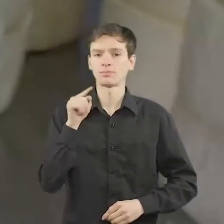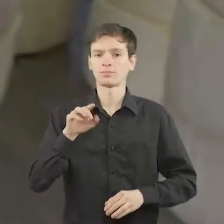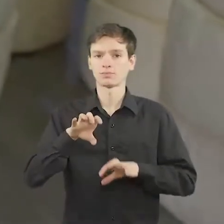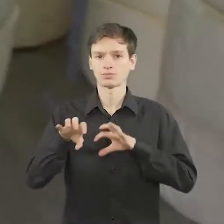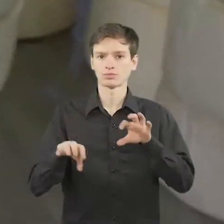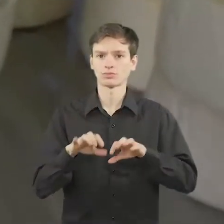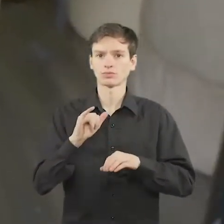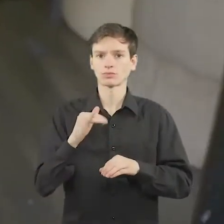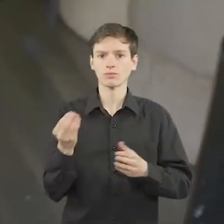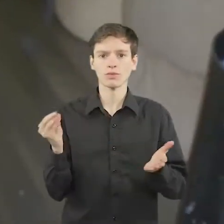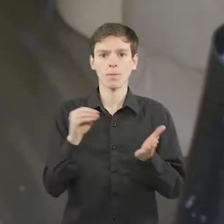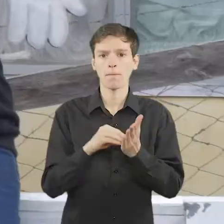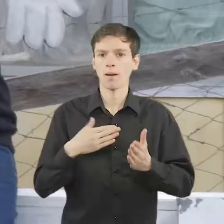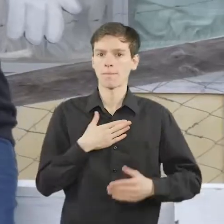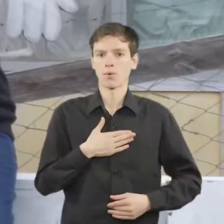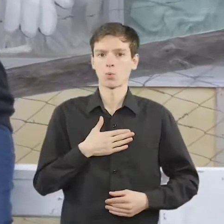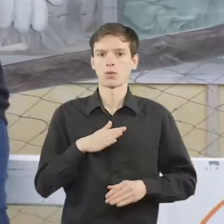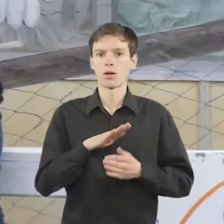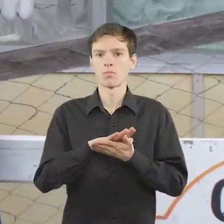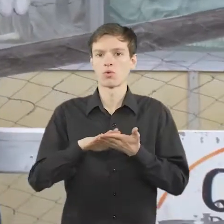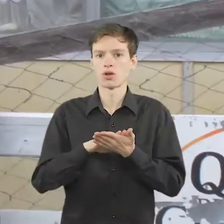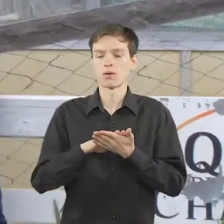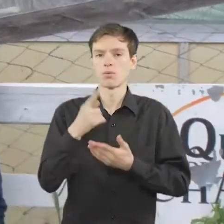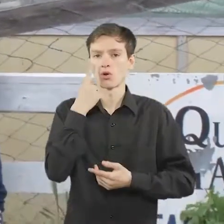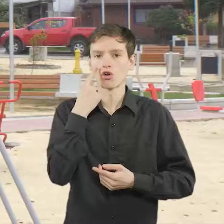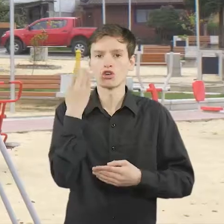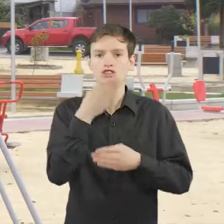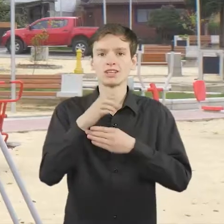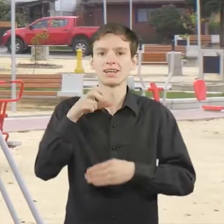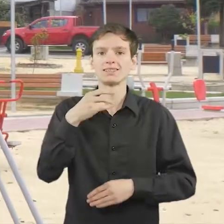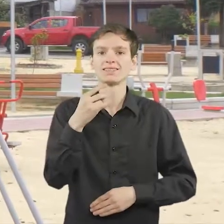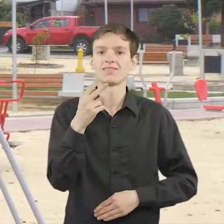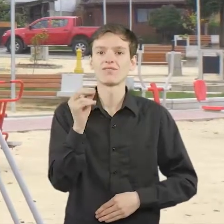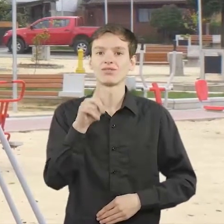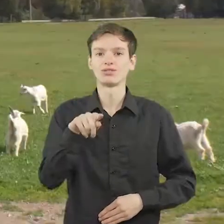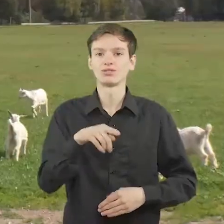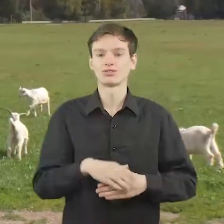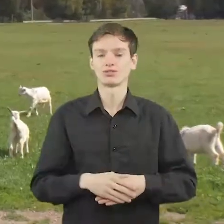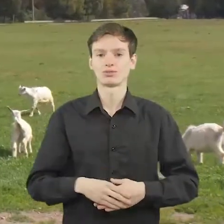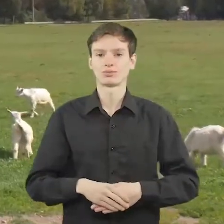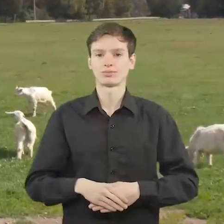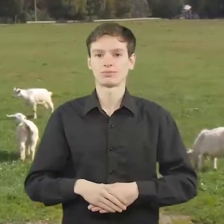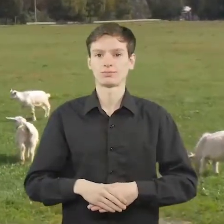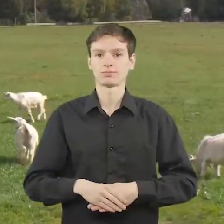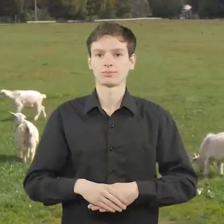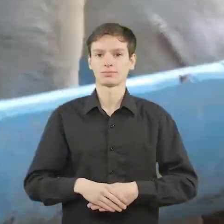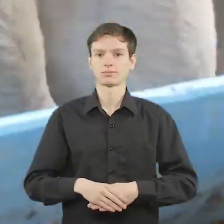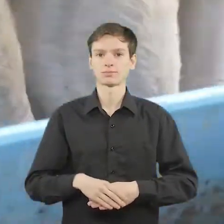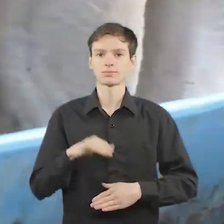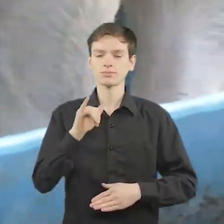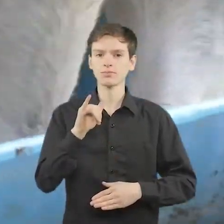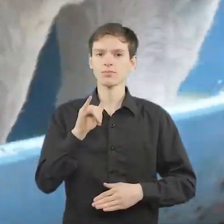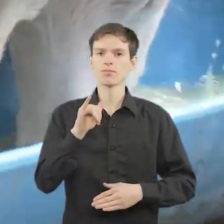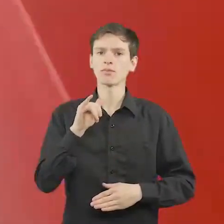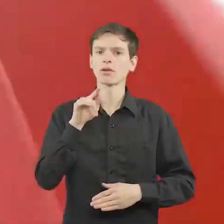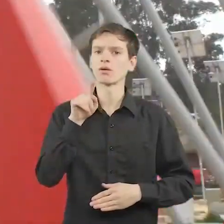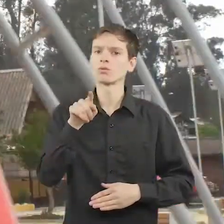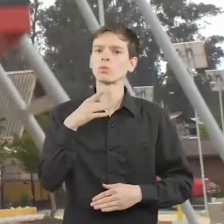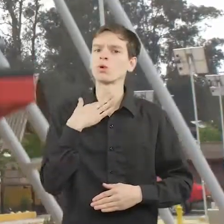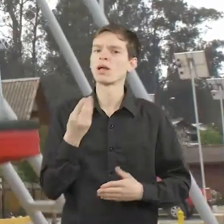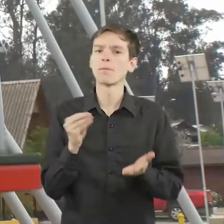moldes y esas cosas. Y lo que más me gustó fue, por ejemplo, ir a conocer a los chivos. Bueno, creo que se llaman chivos.